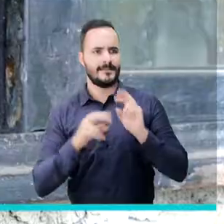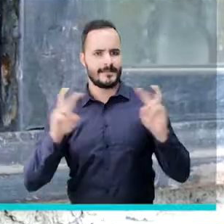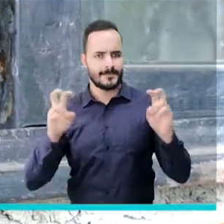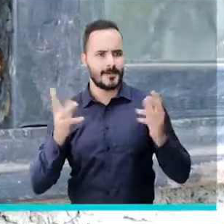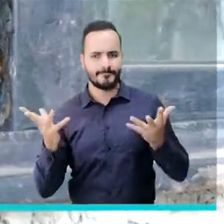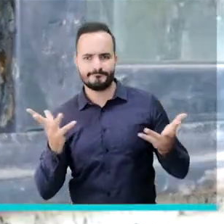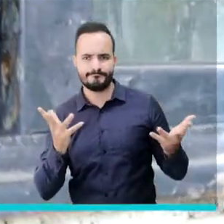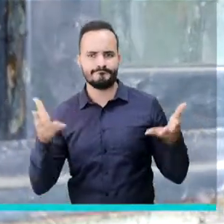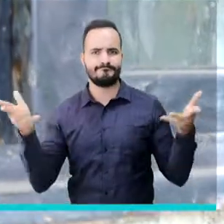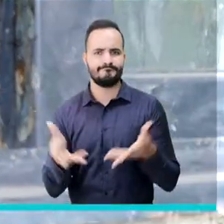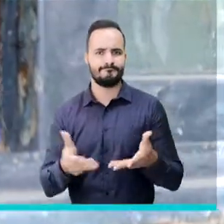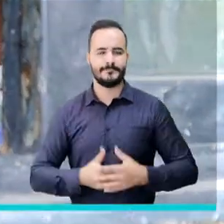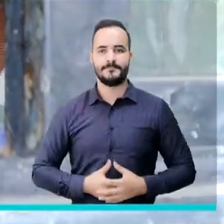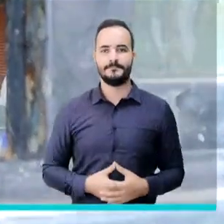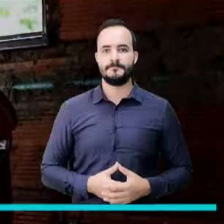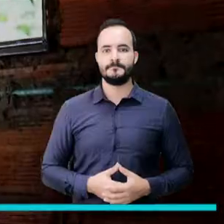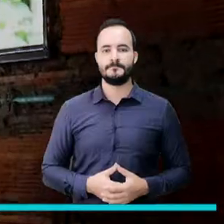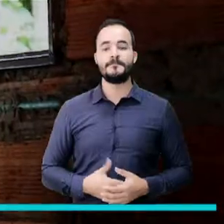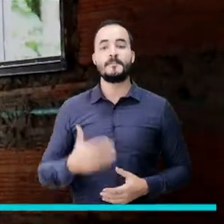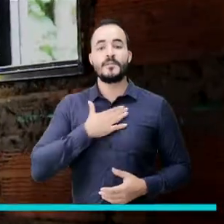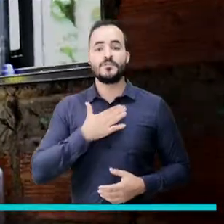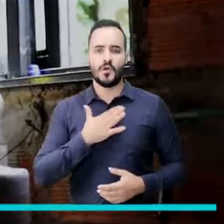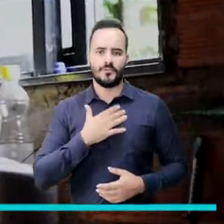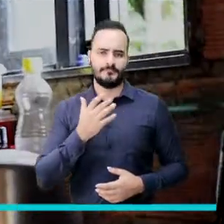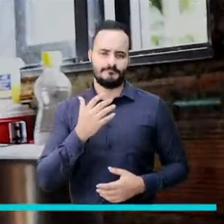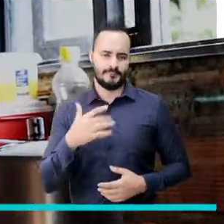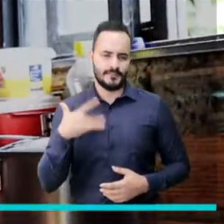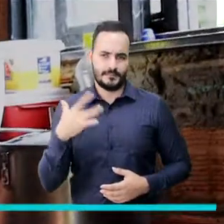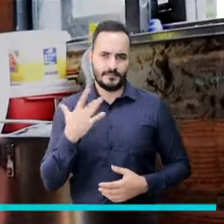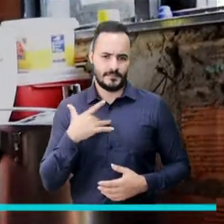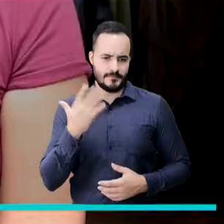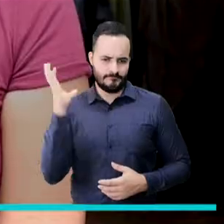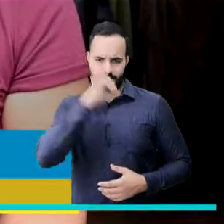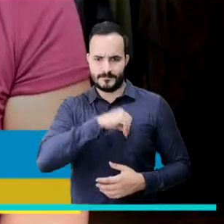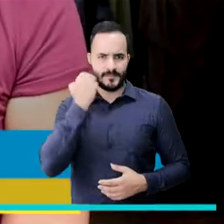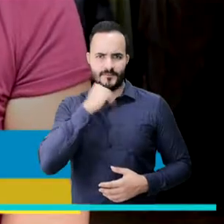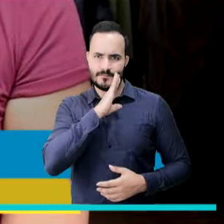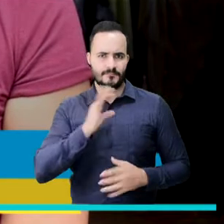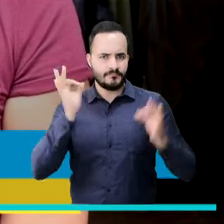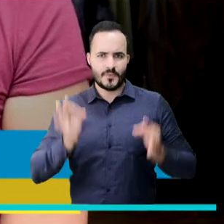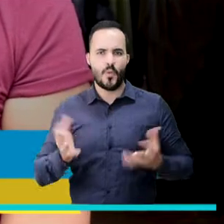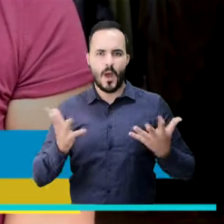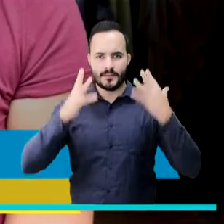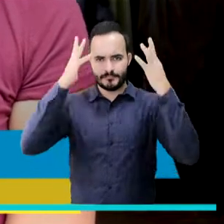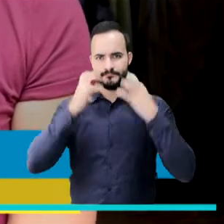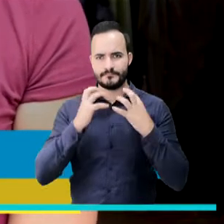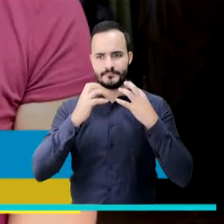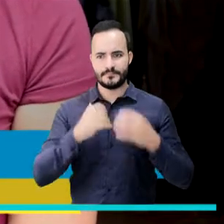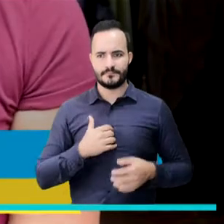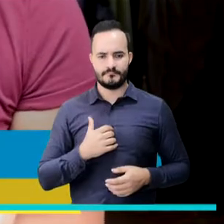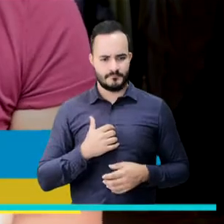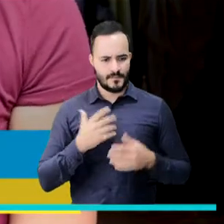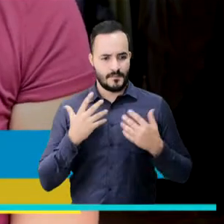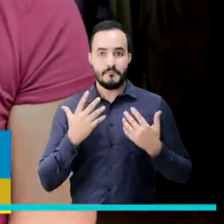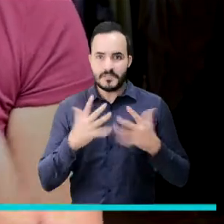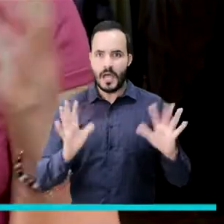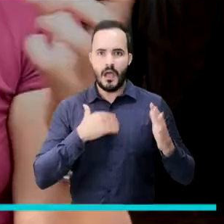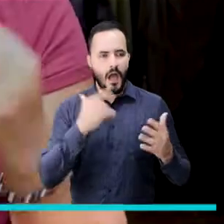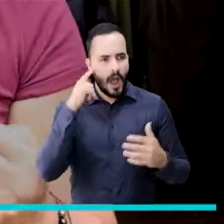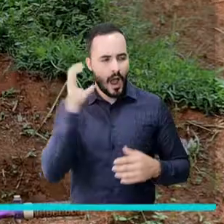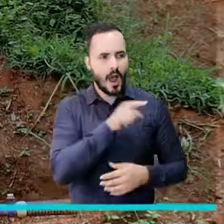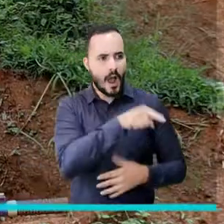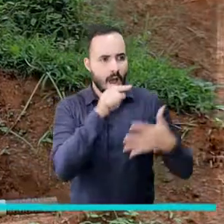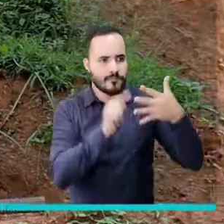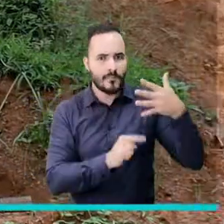apoyo. Yo soy depresiva, que en este momento siento que ya tengo como unas herramientas de